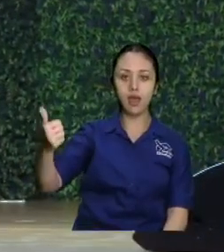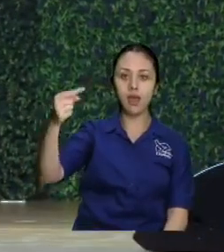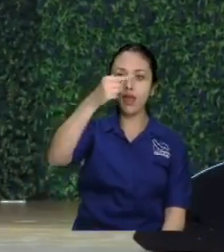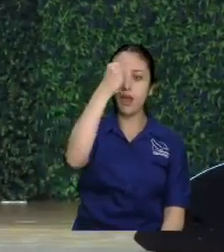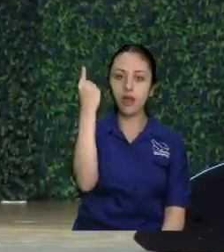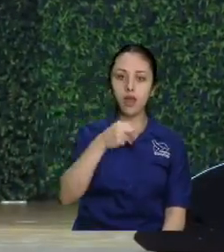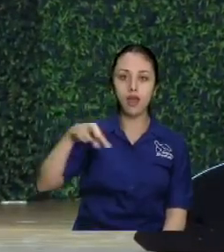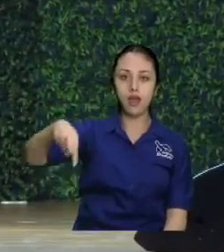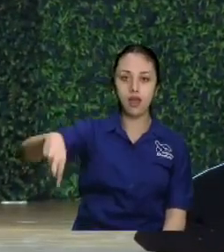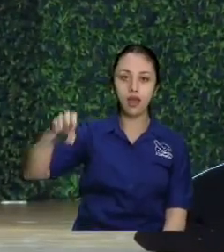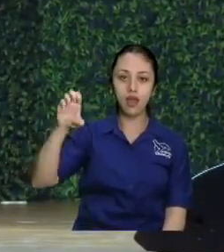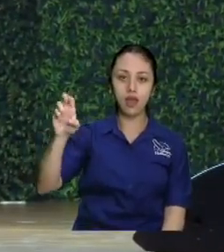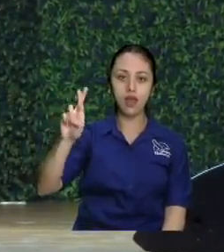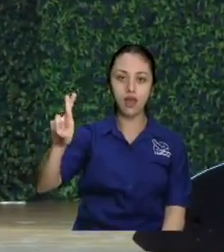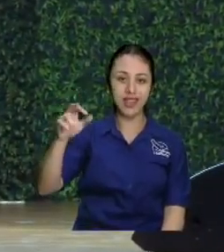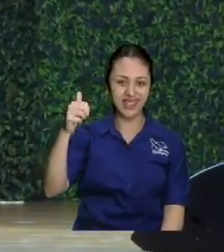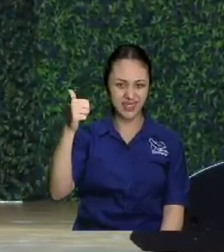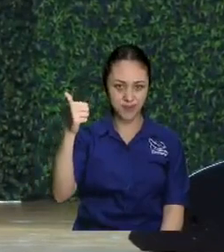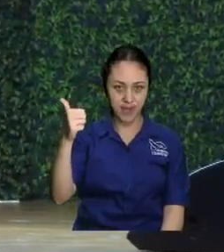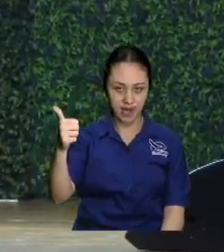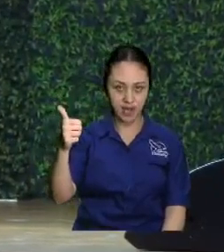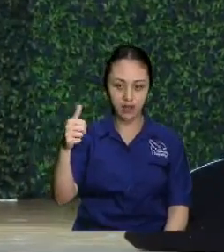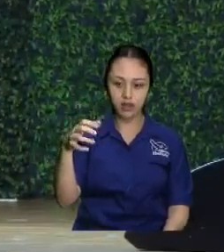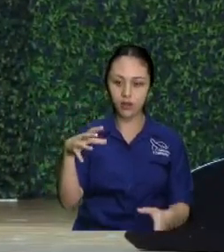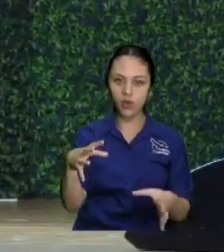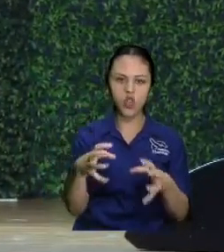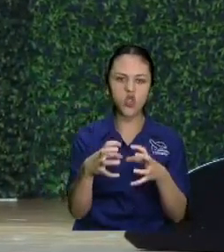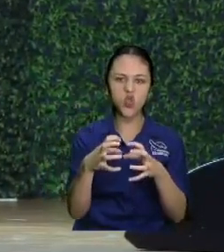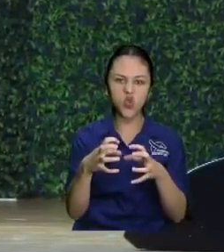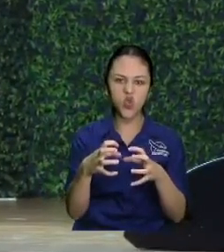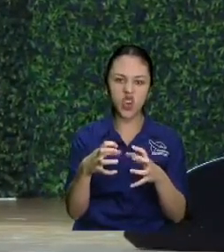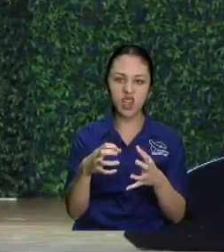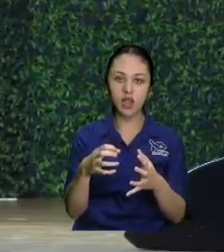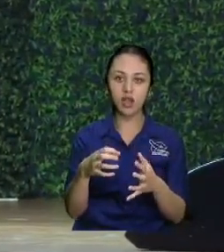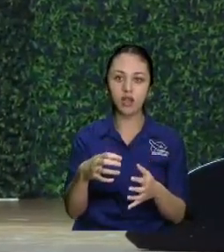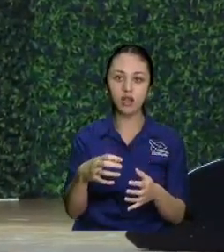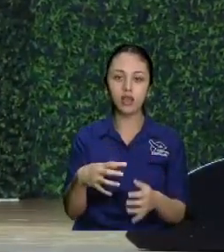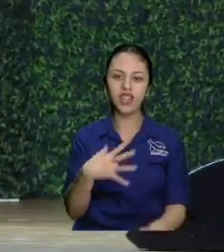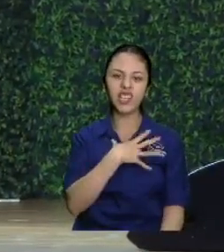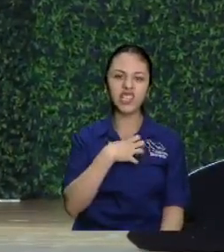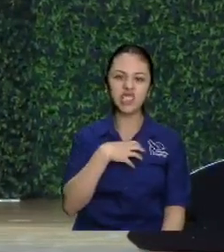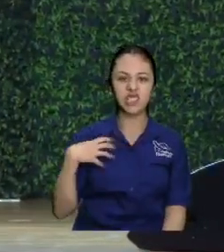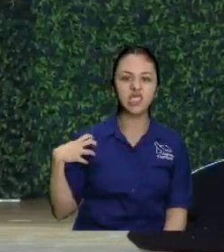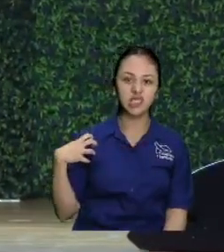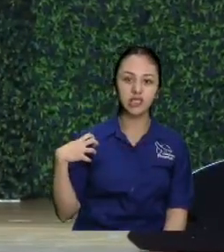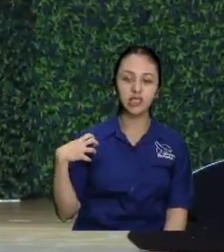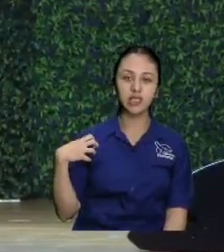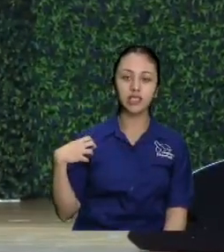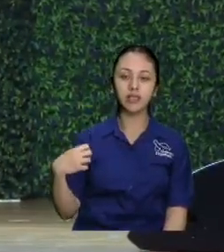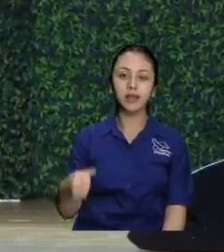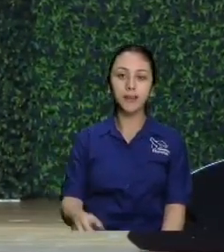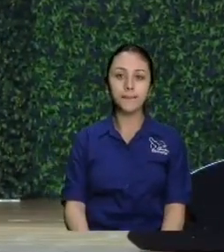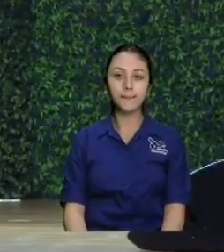original no dice ropa áspera, sino que dice cilicio. Entonces el cilicio era áspero.